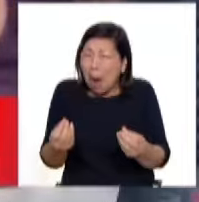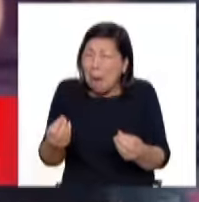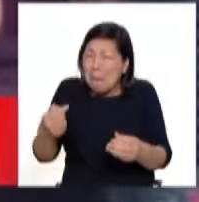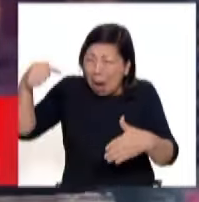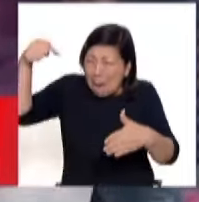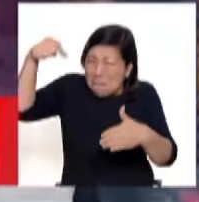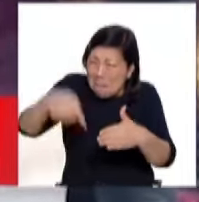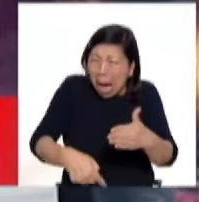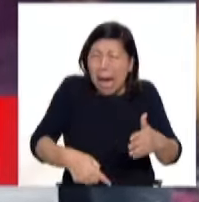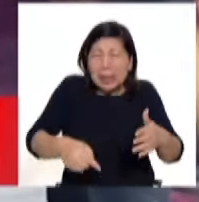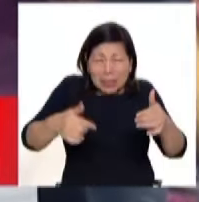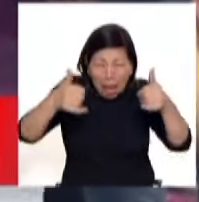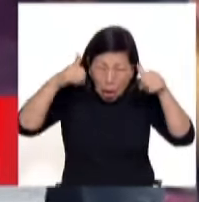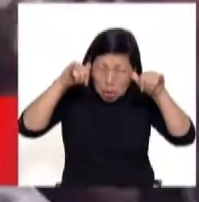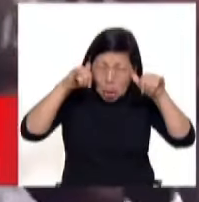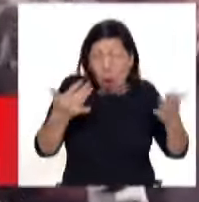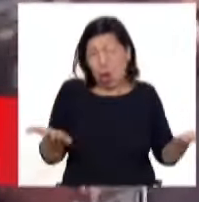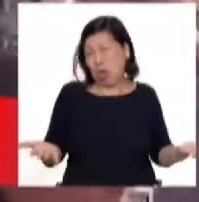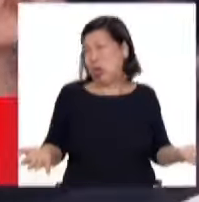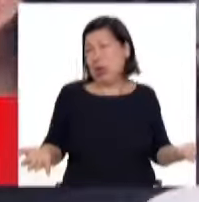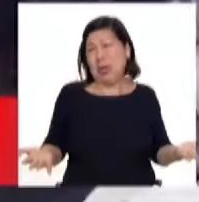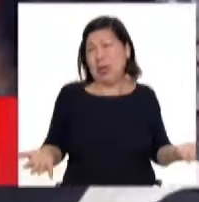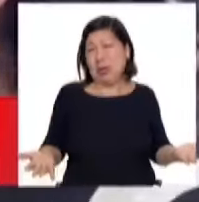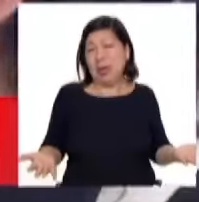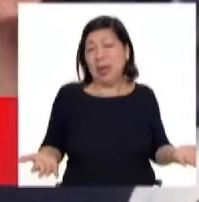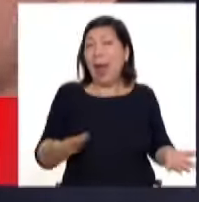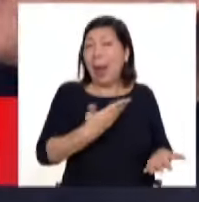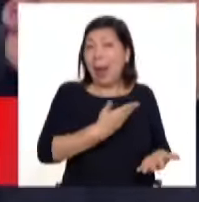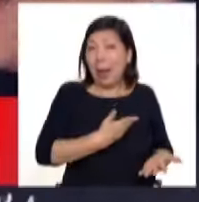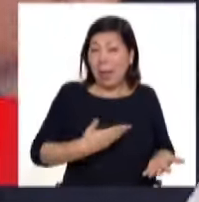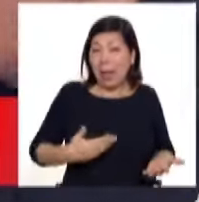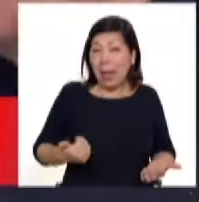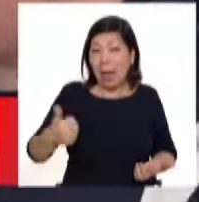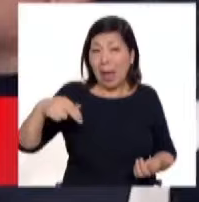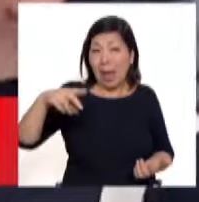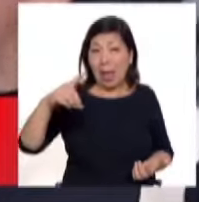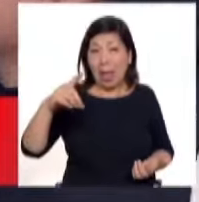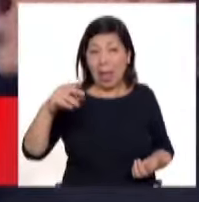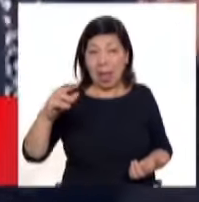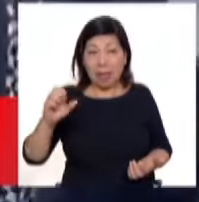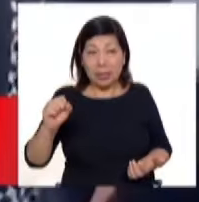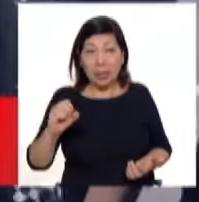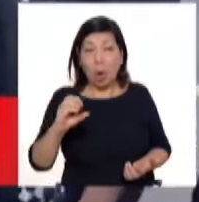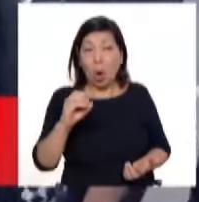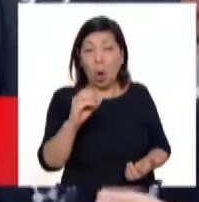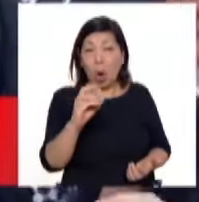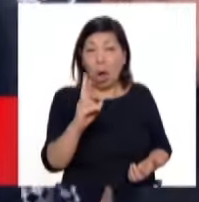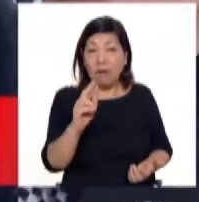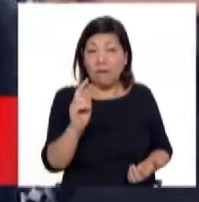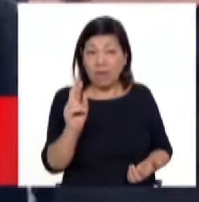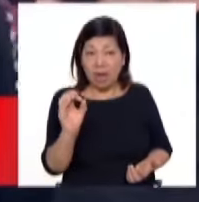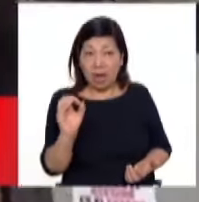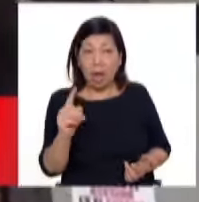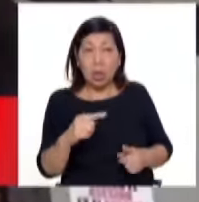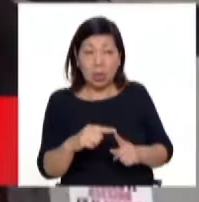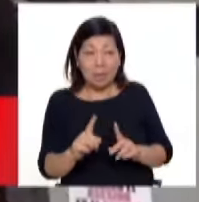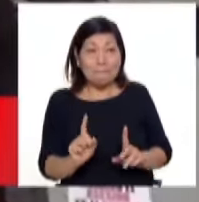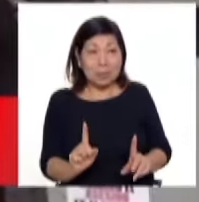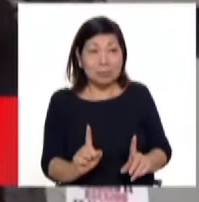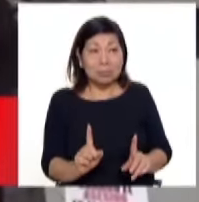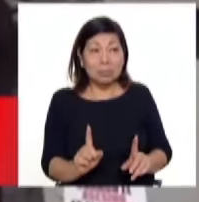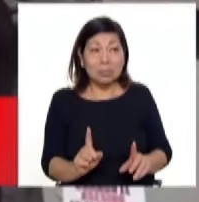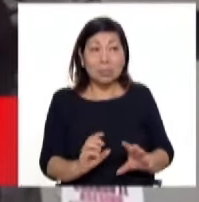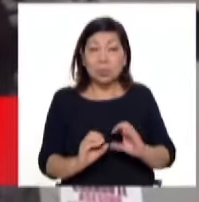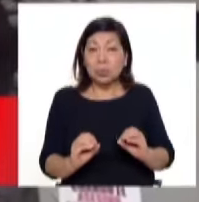normalizando la matanza para la recreación. El presidente Andrés Manuel López Obrador ha planteado la posibilidad